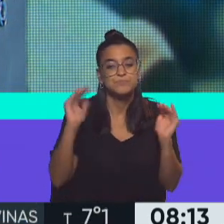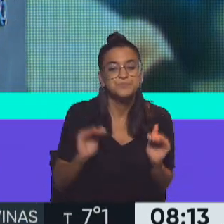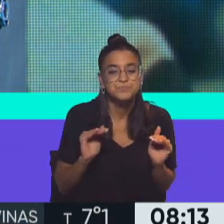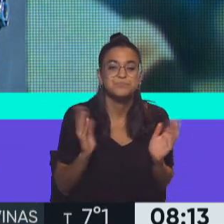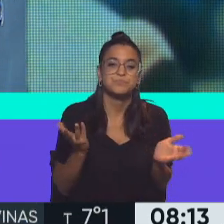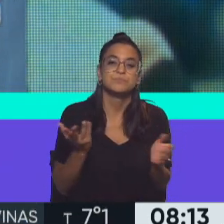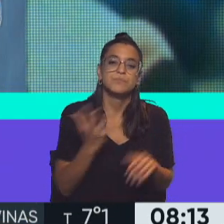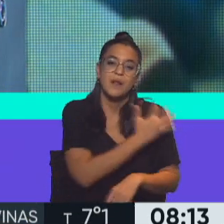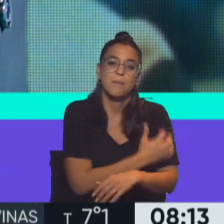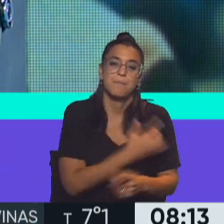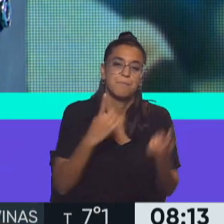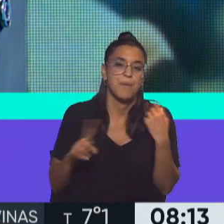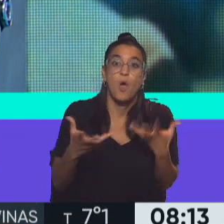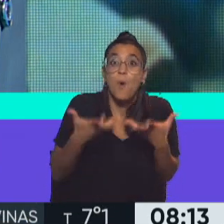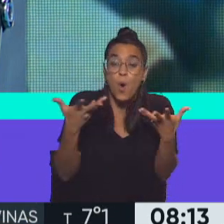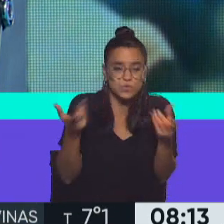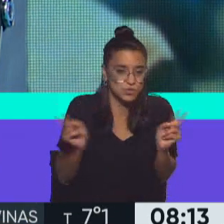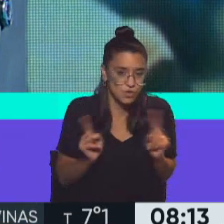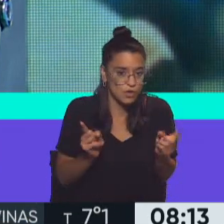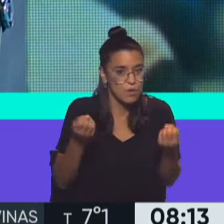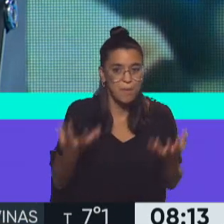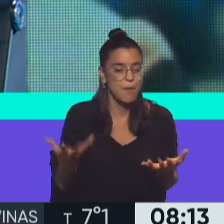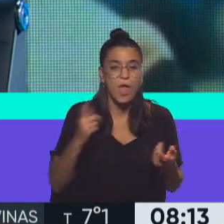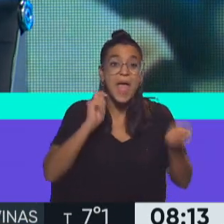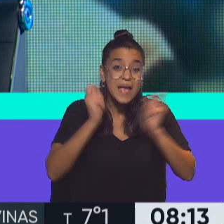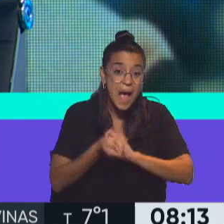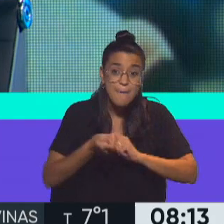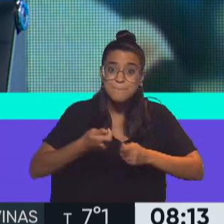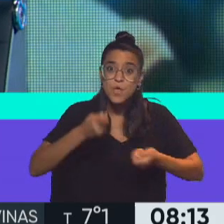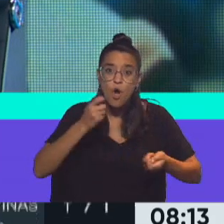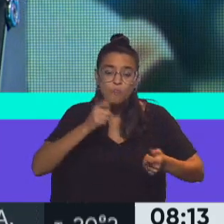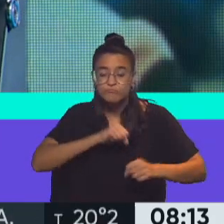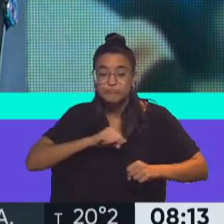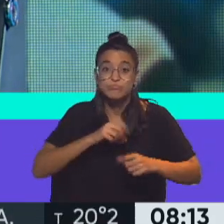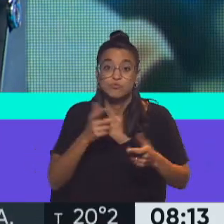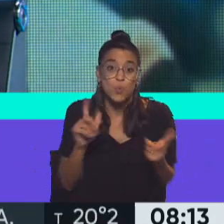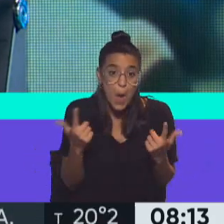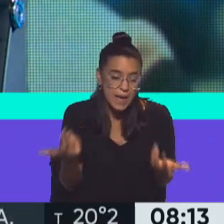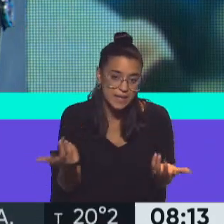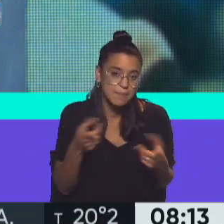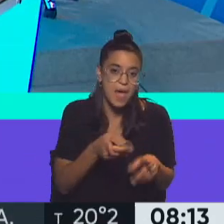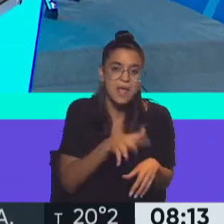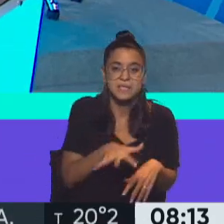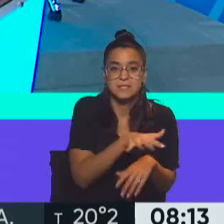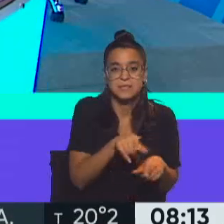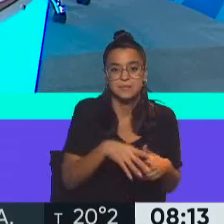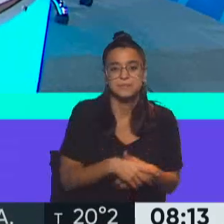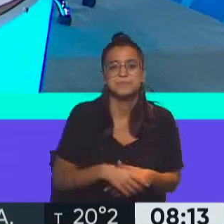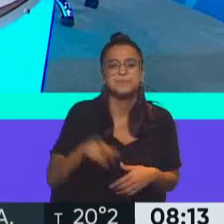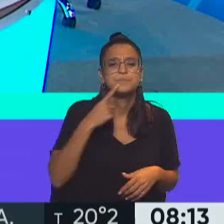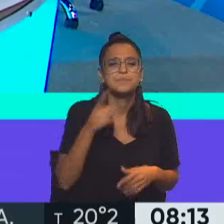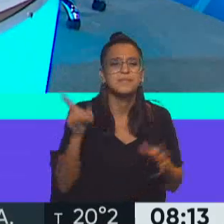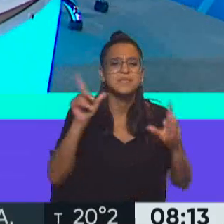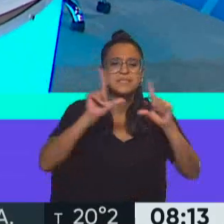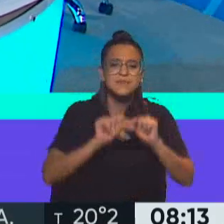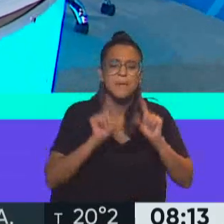levemente la pobreza, pero no tiene significación porque no hay un cambio trascendente en materia de ingresos para ese segmento en particular. Hernán, nos quedamos con estas